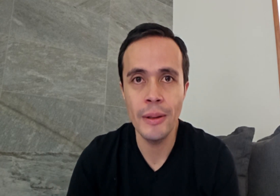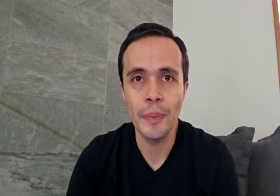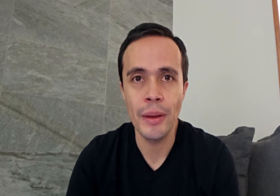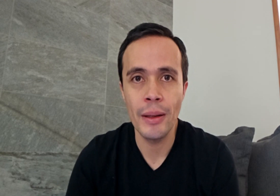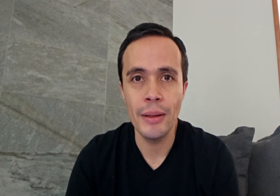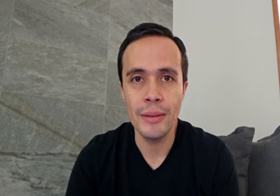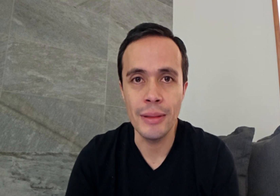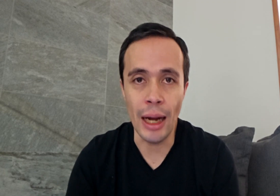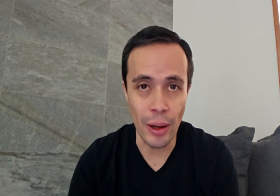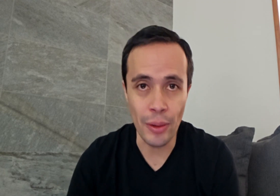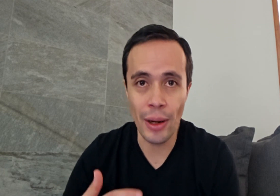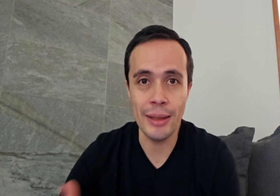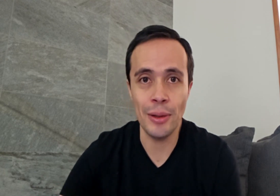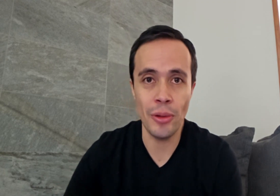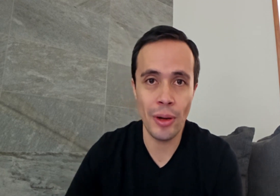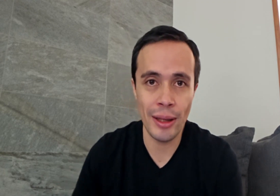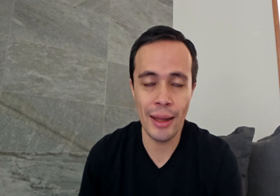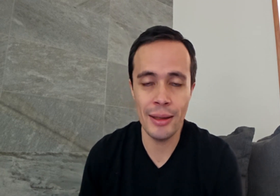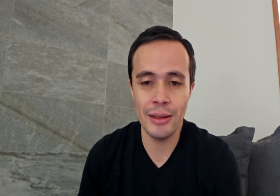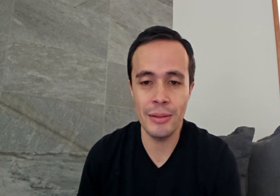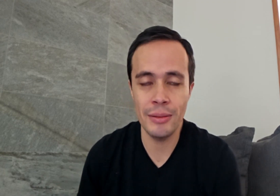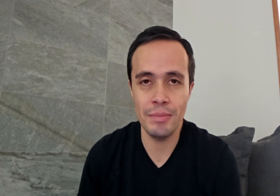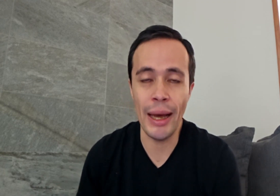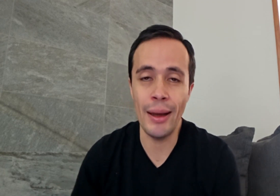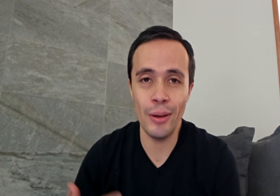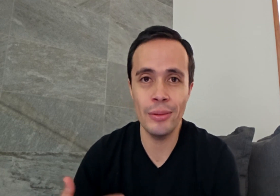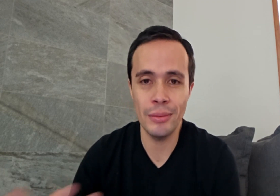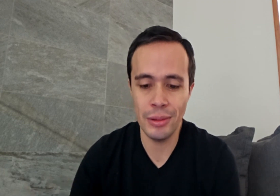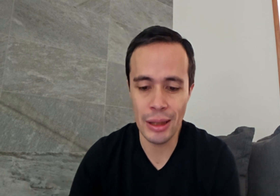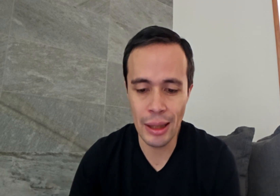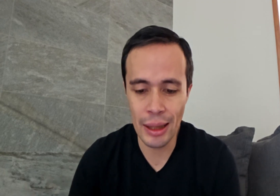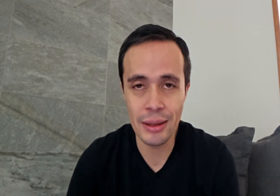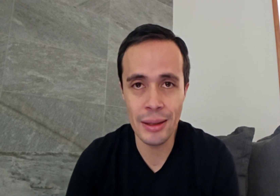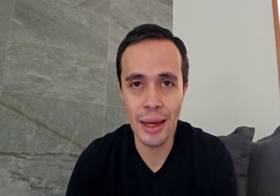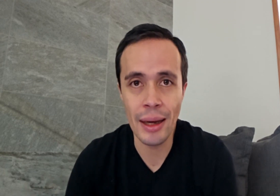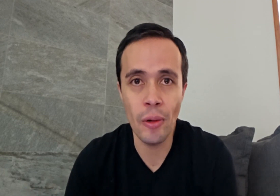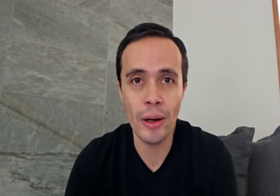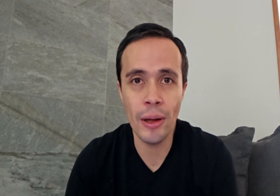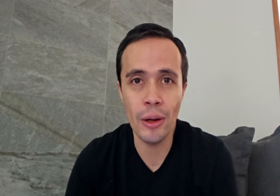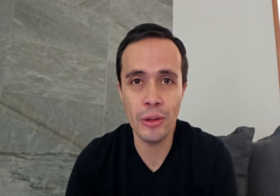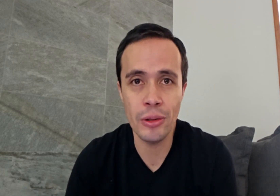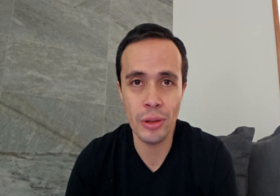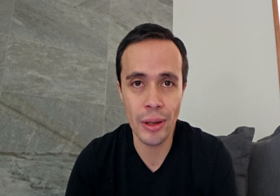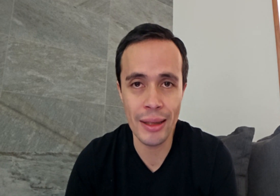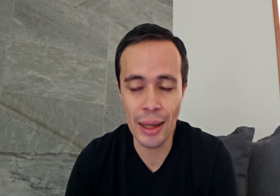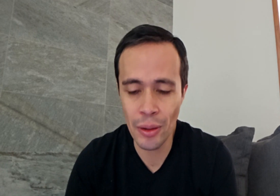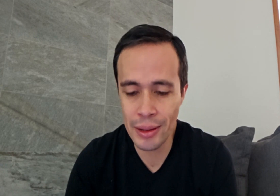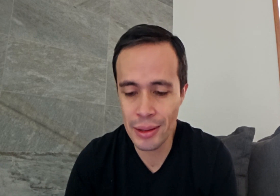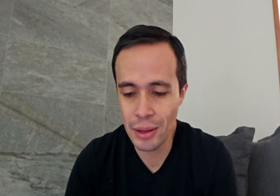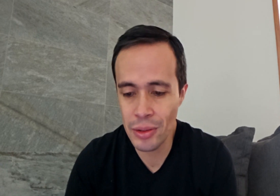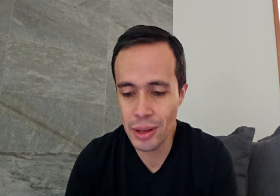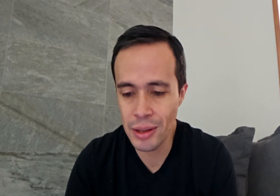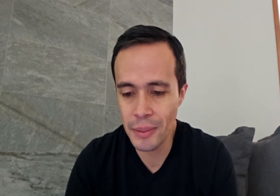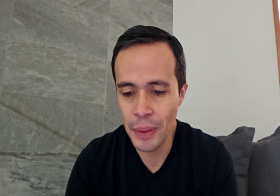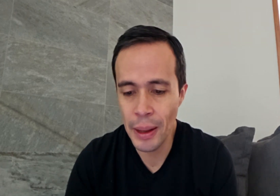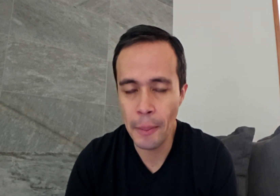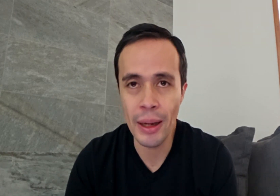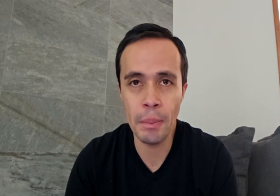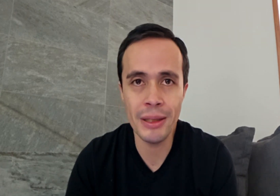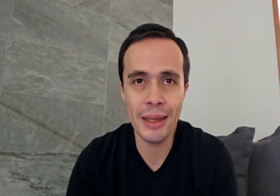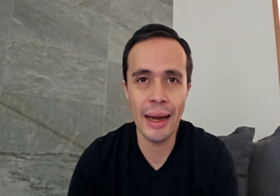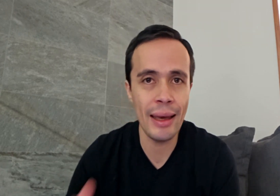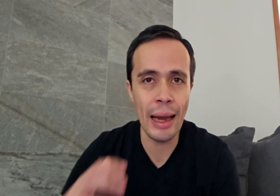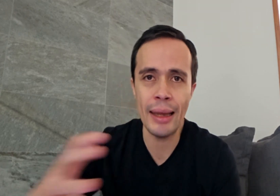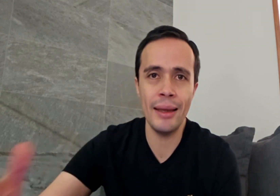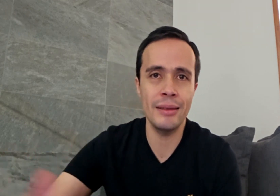multitudinario, de acuerdo a las autoridades, pero sí existía de acuerdo a los organizadores. Entonces,